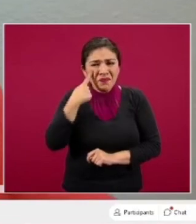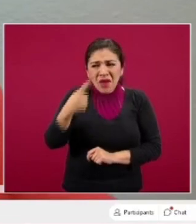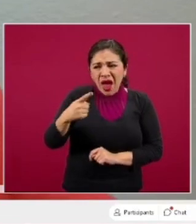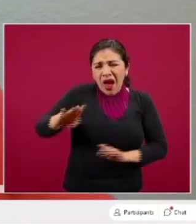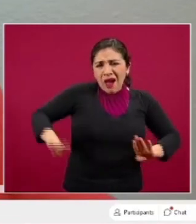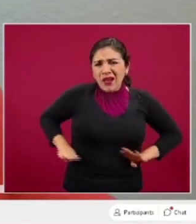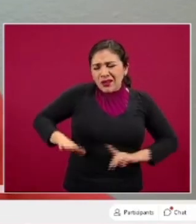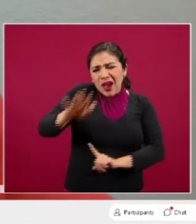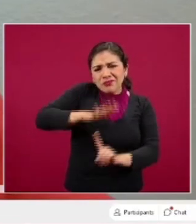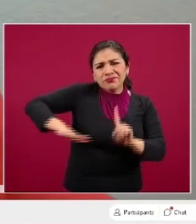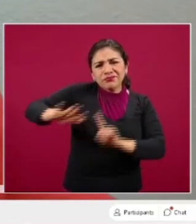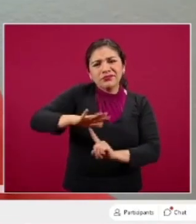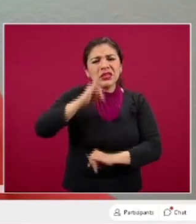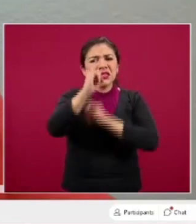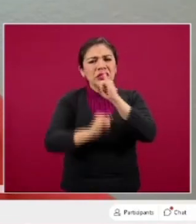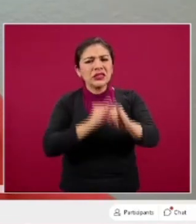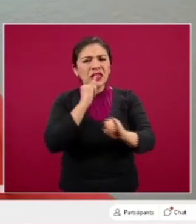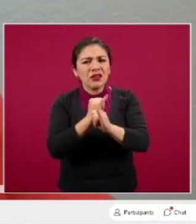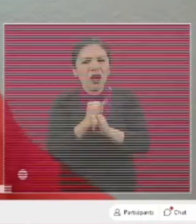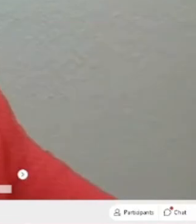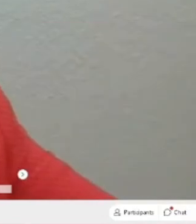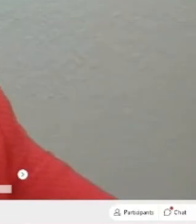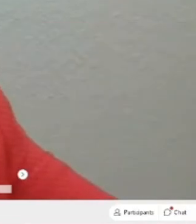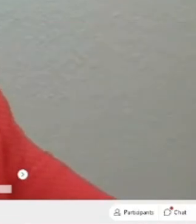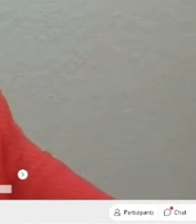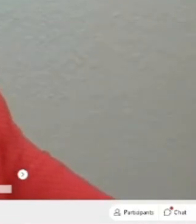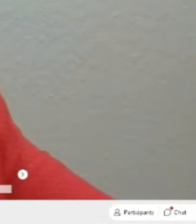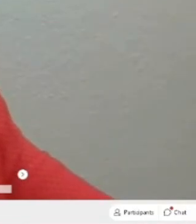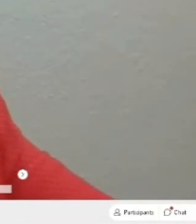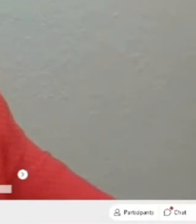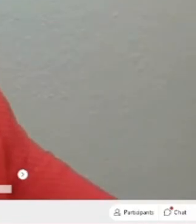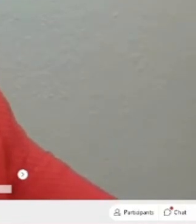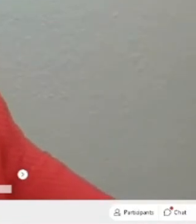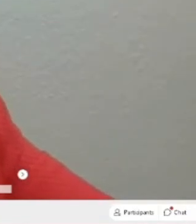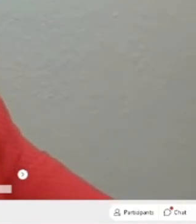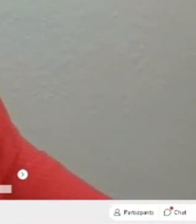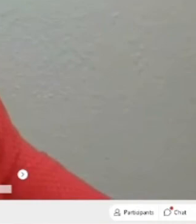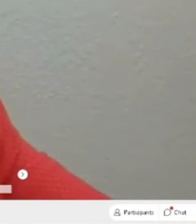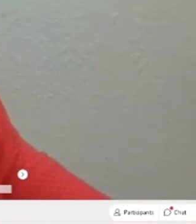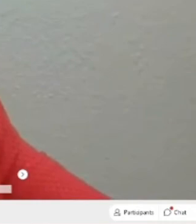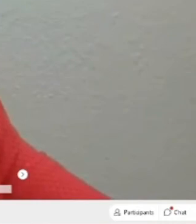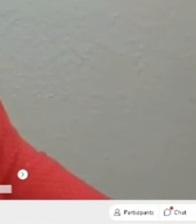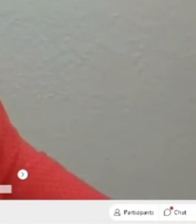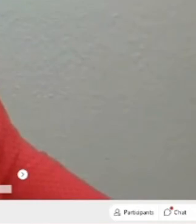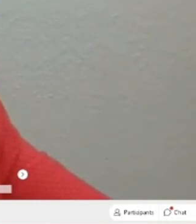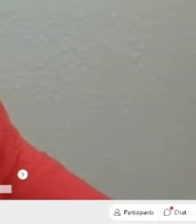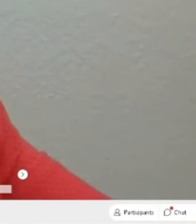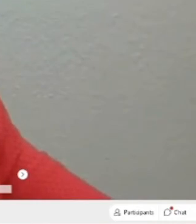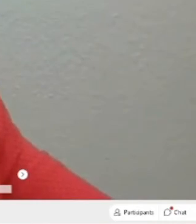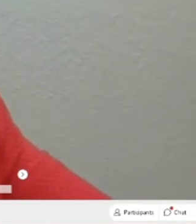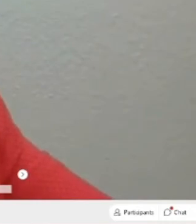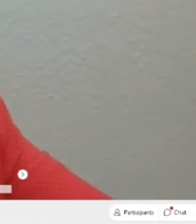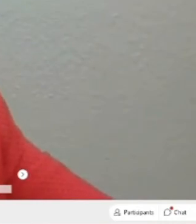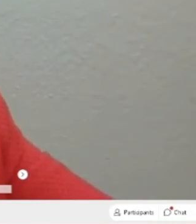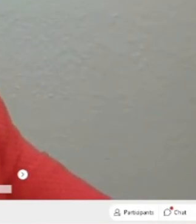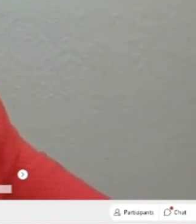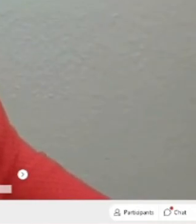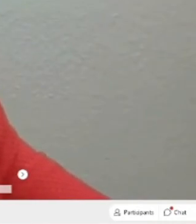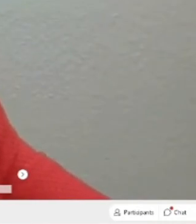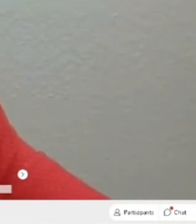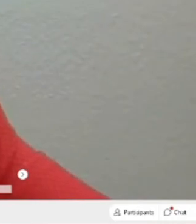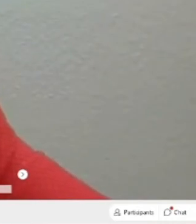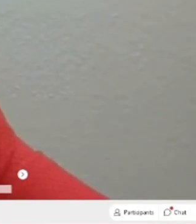escenario nacional e internacional que tiene limitaciones importantes de recursos, en